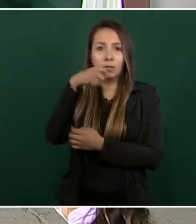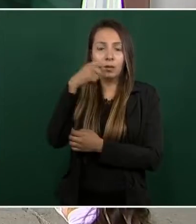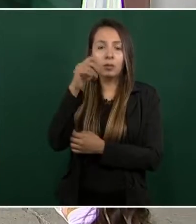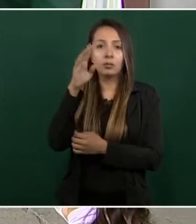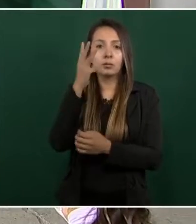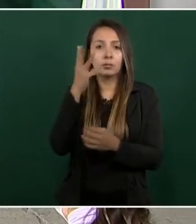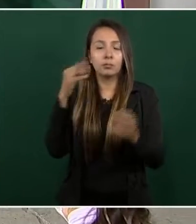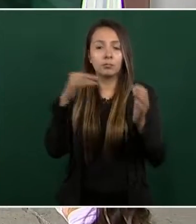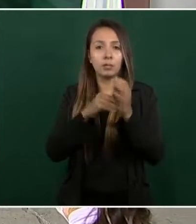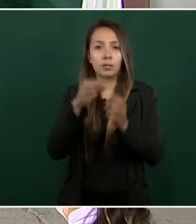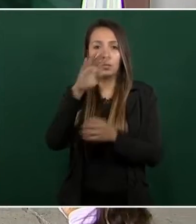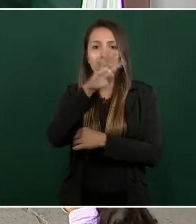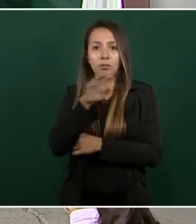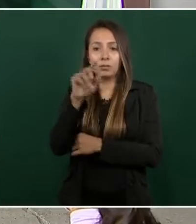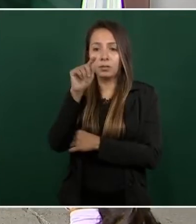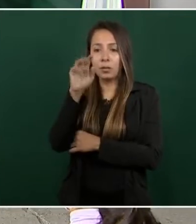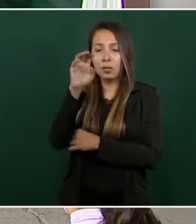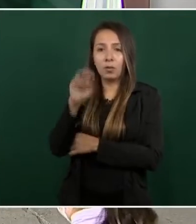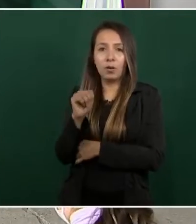3.479 de metanfetaminas,